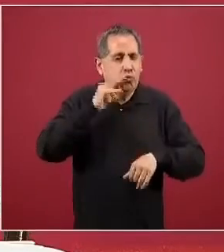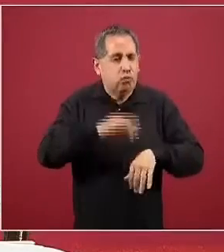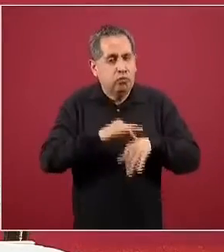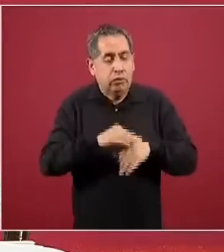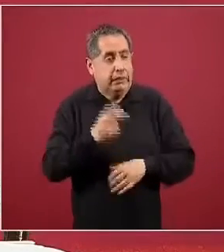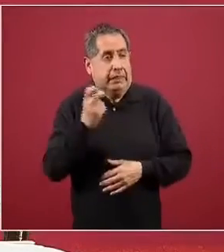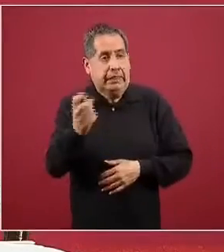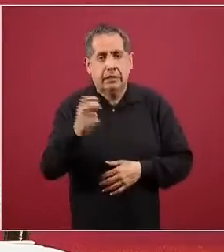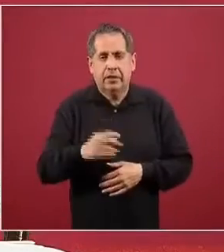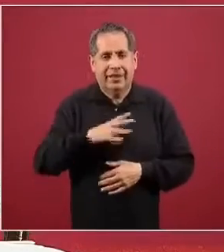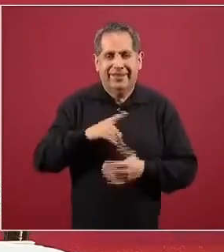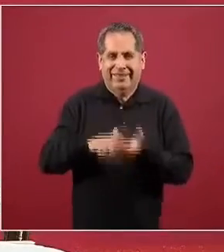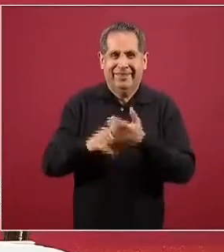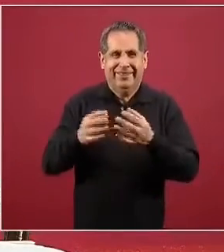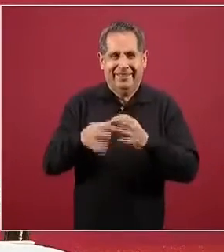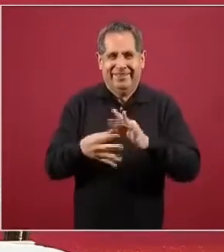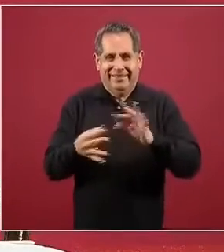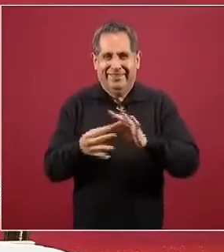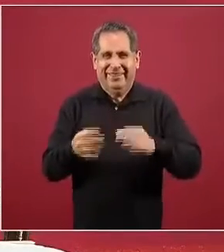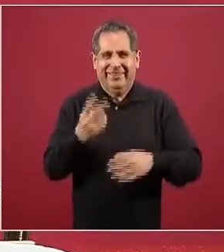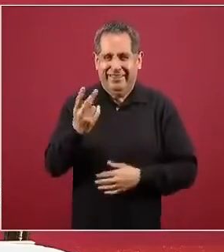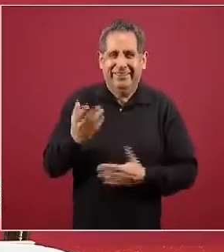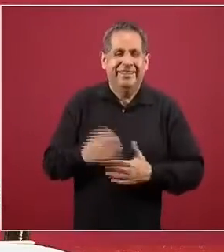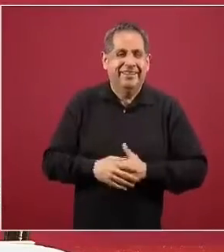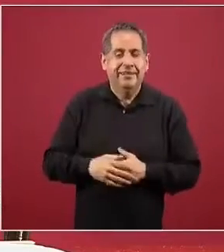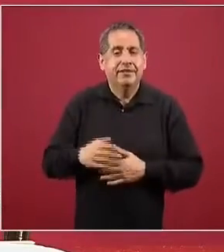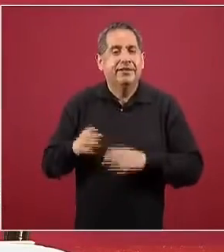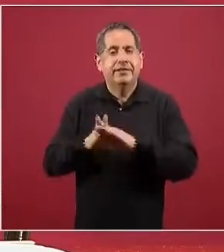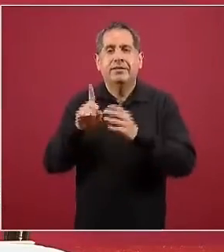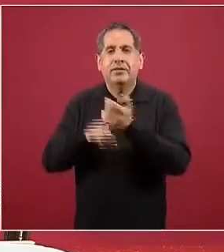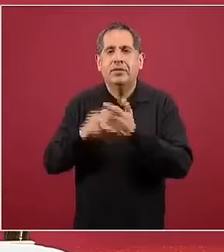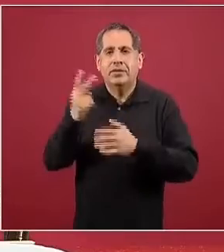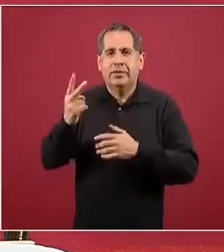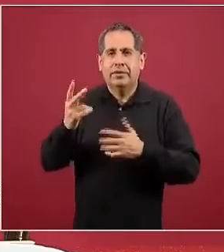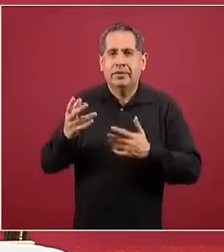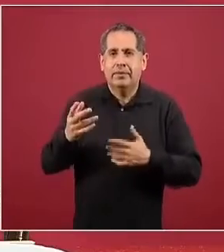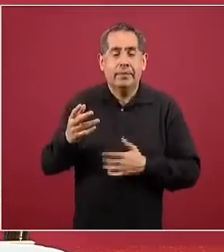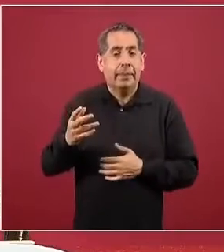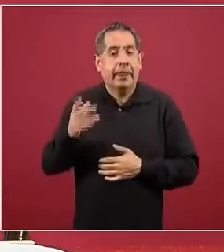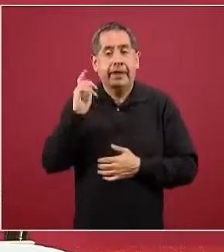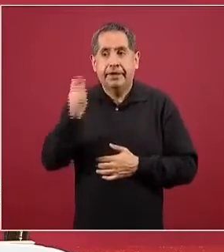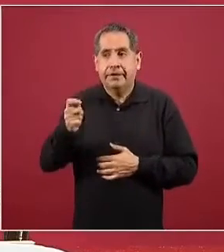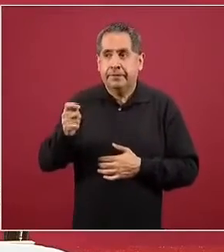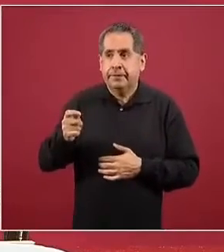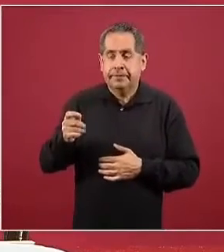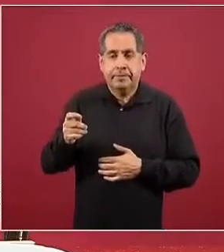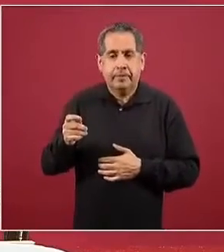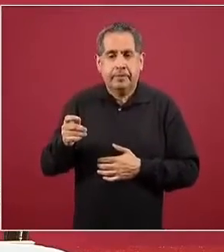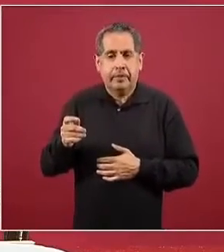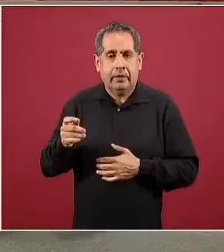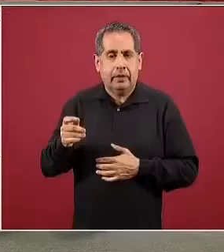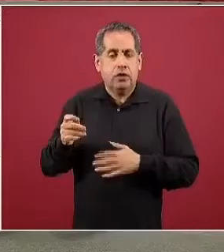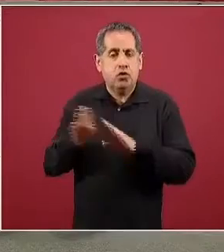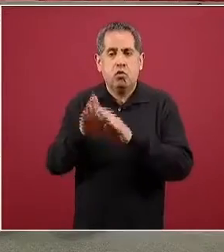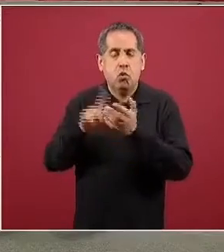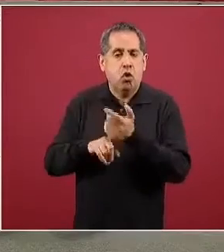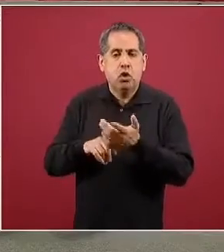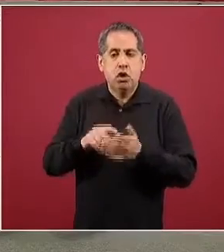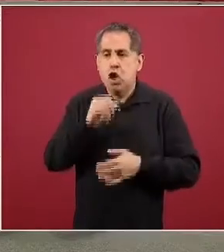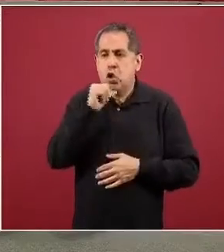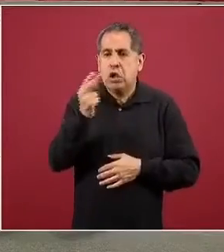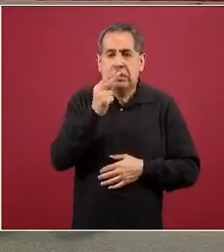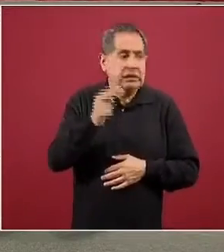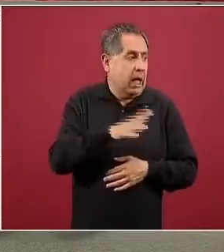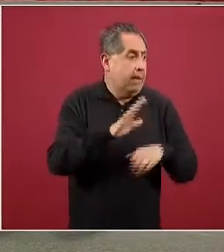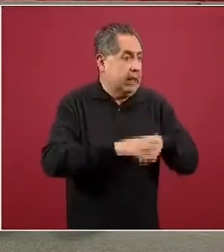dos características. La primera es que no van a ser, no se requiere el empleo